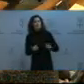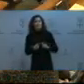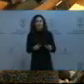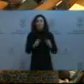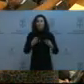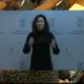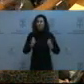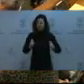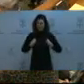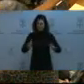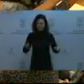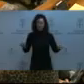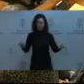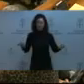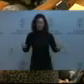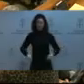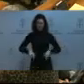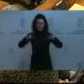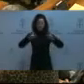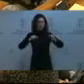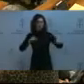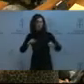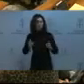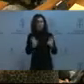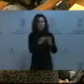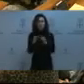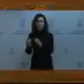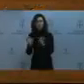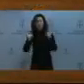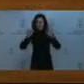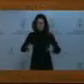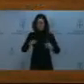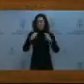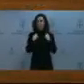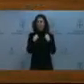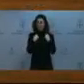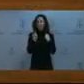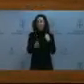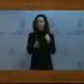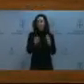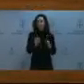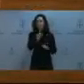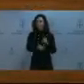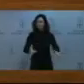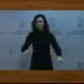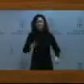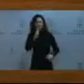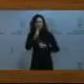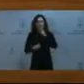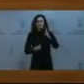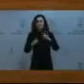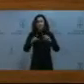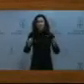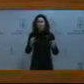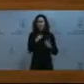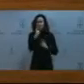grupos parlamentarios en el Congreso de los Diputados y desde la propia ciudadanía. Porque los asturianos se preguntarán, ¿y a quién beneficia el plan